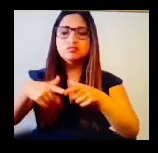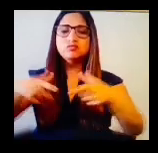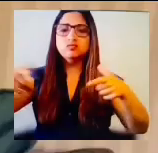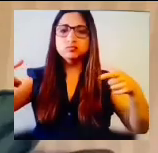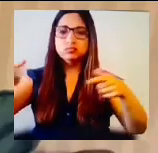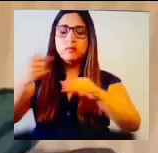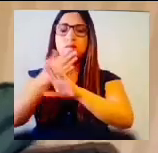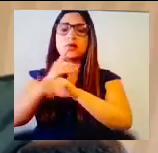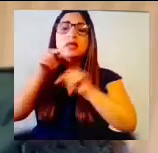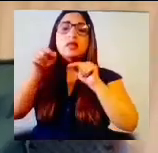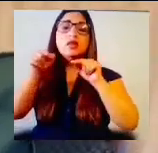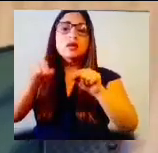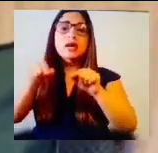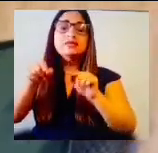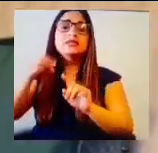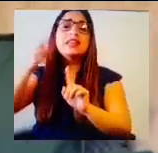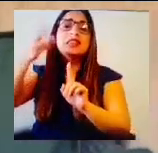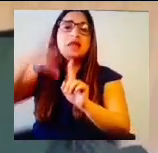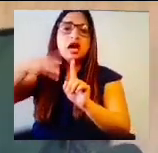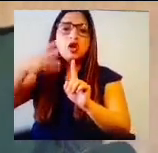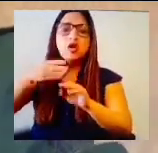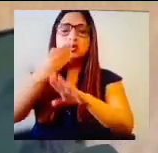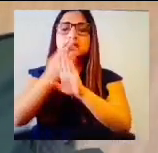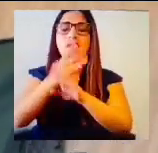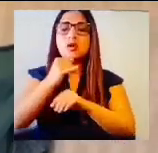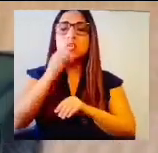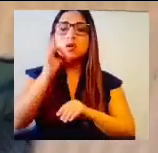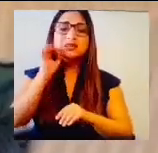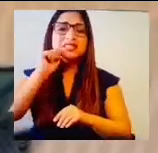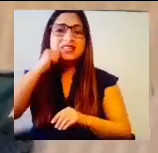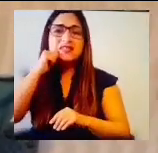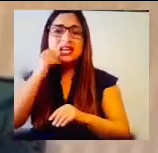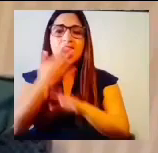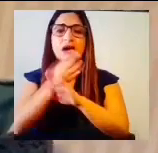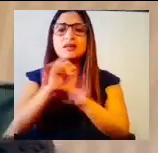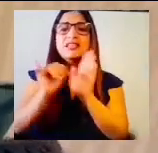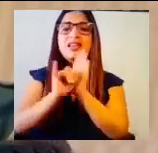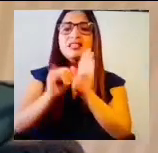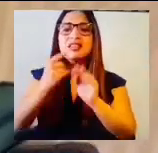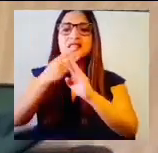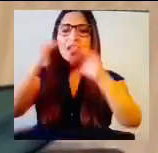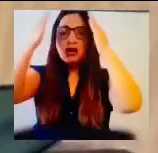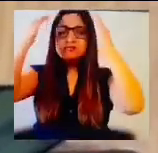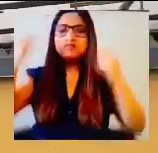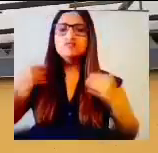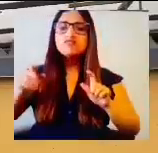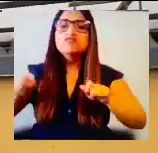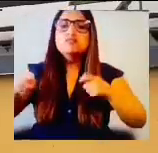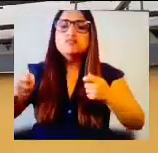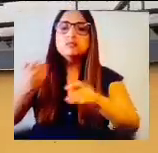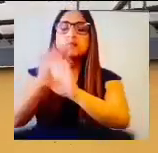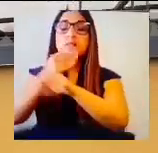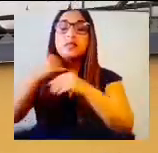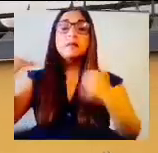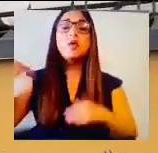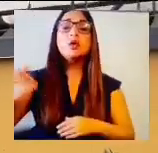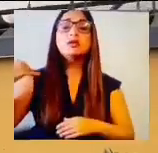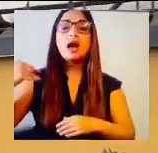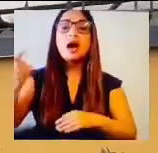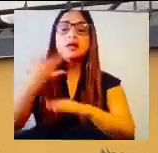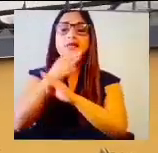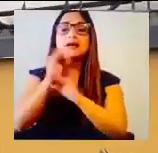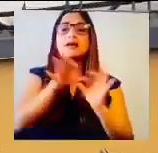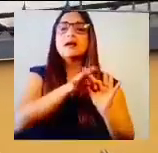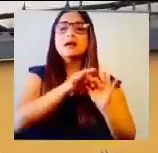pública. Respecto a este diagnóstico, el concepto de identidad ocupacional es especialmente relevante, el cual corresponde